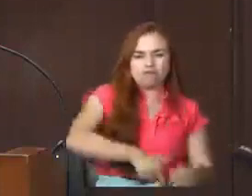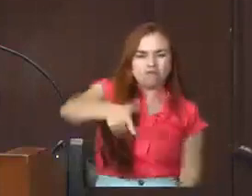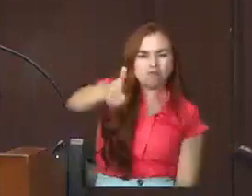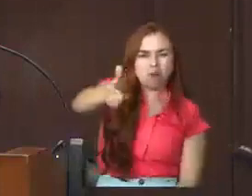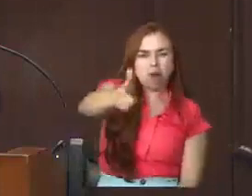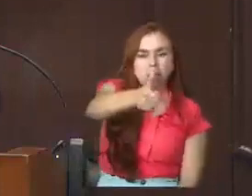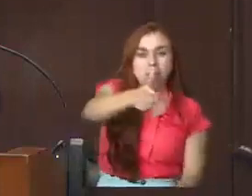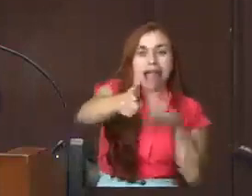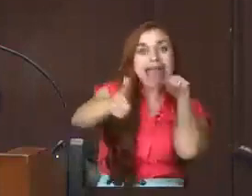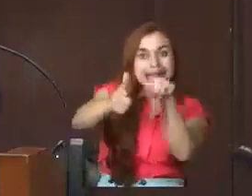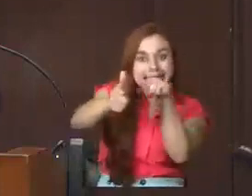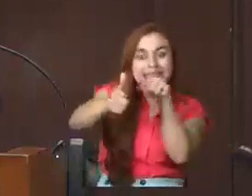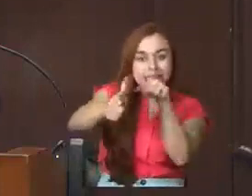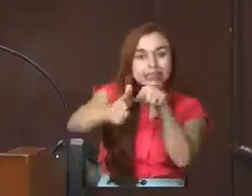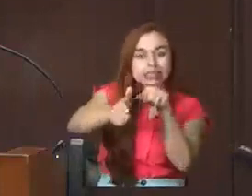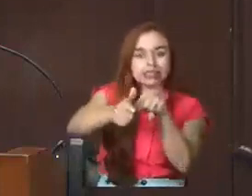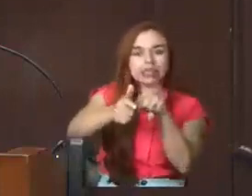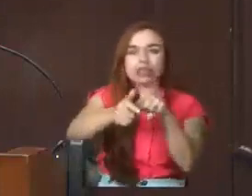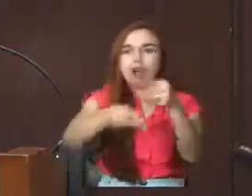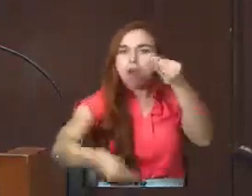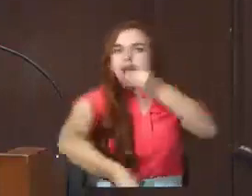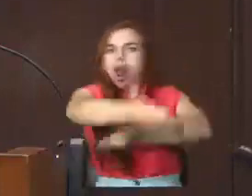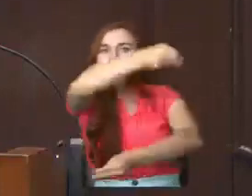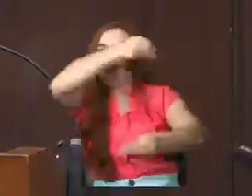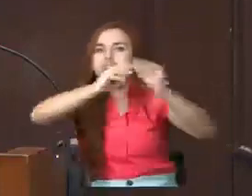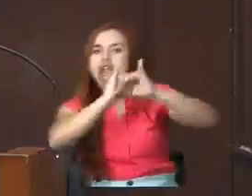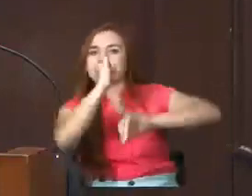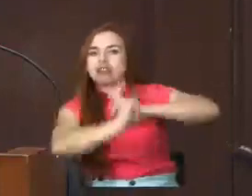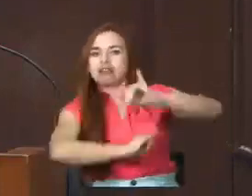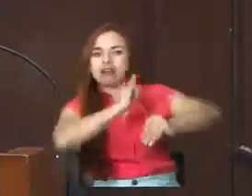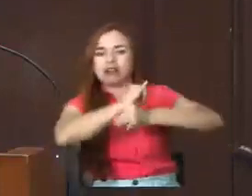y con los delitos de trata de blancas. Y hoy